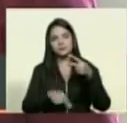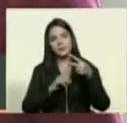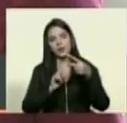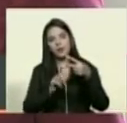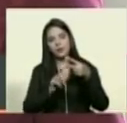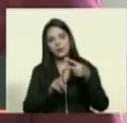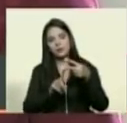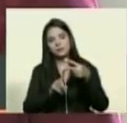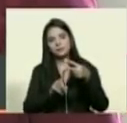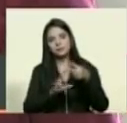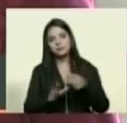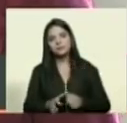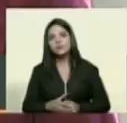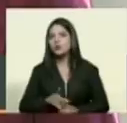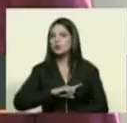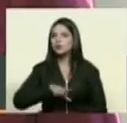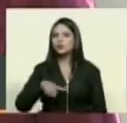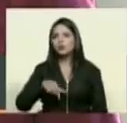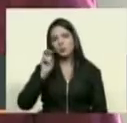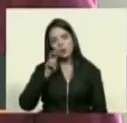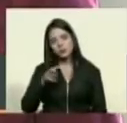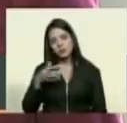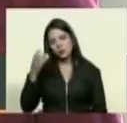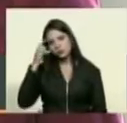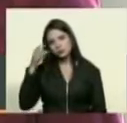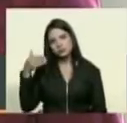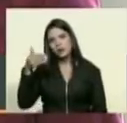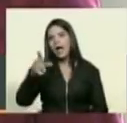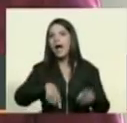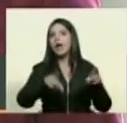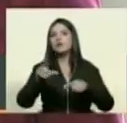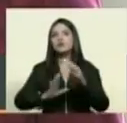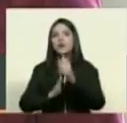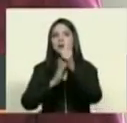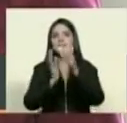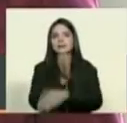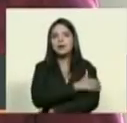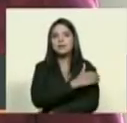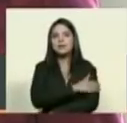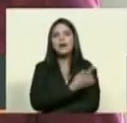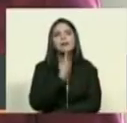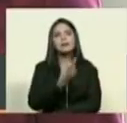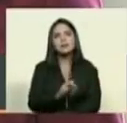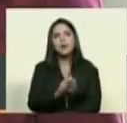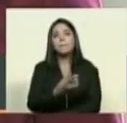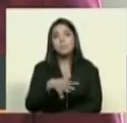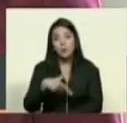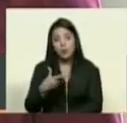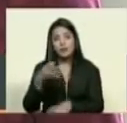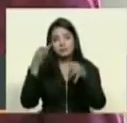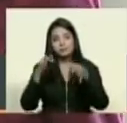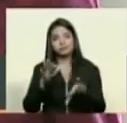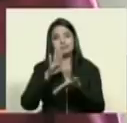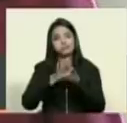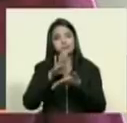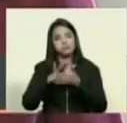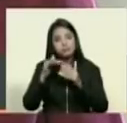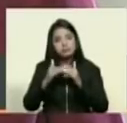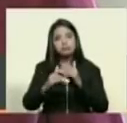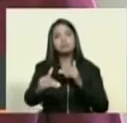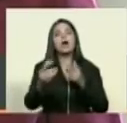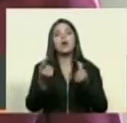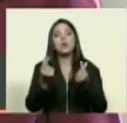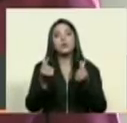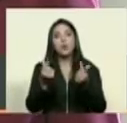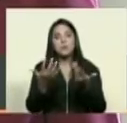otra, hemos visto en los últimos días algunos líderes chavistas que han manifestado que para alcanzar la estabilidad